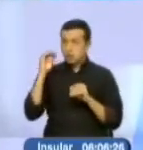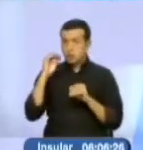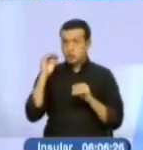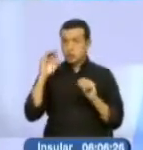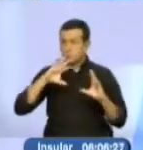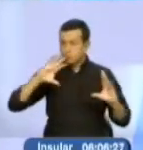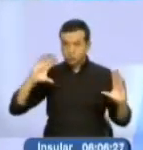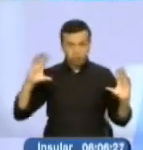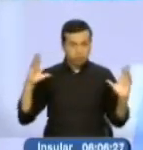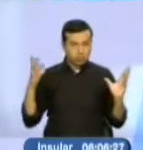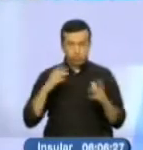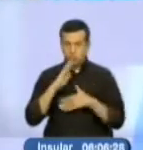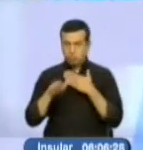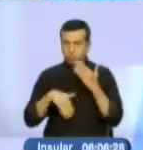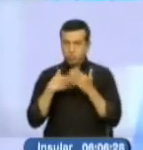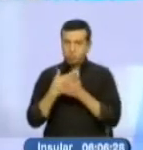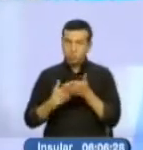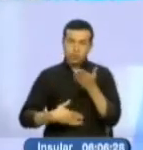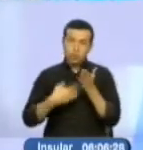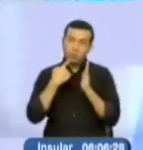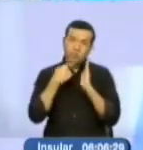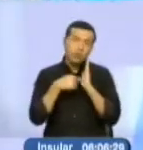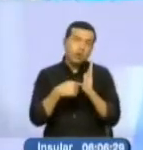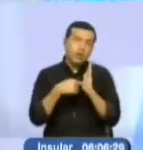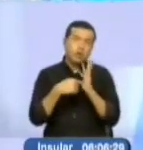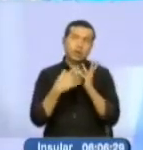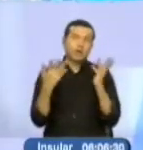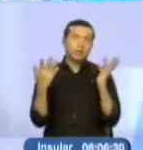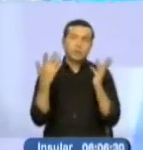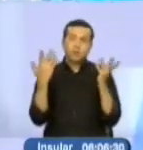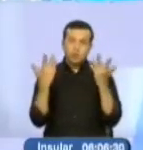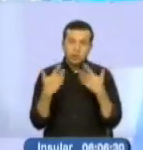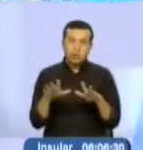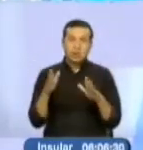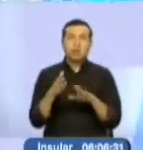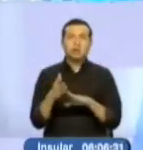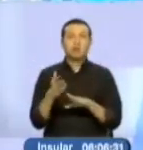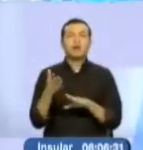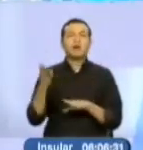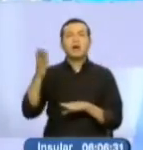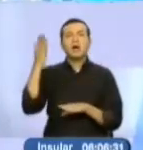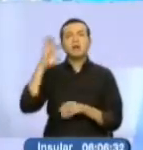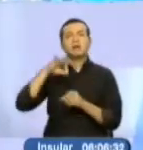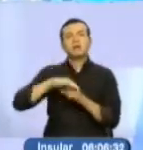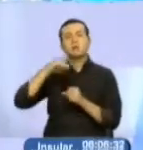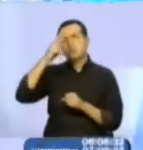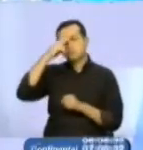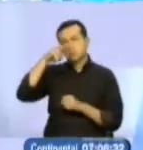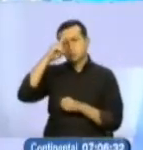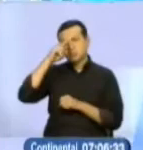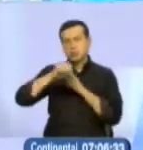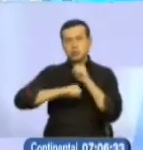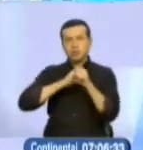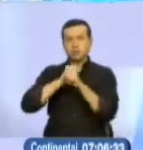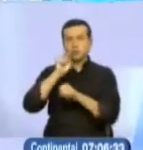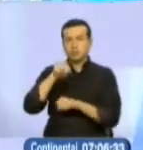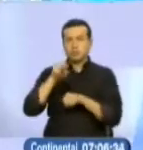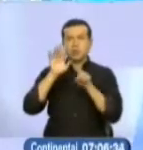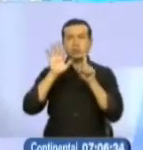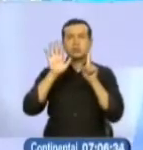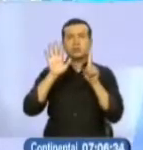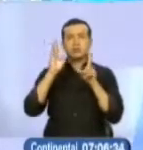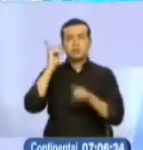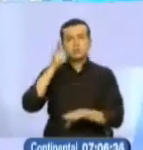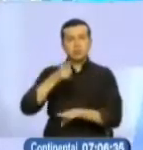conjunto de las de las mesas por ejemplo fue lo que sucedió en la famosa elección mexicana de 2006 donde se